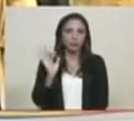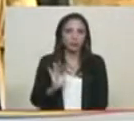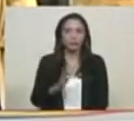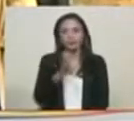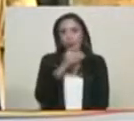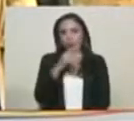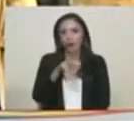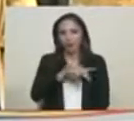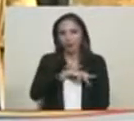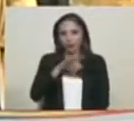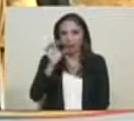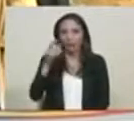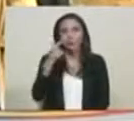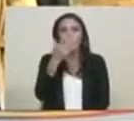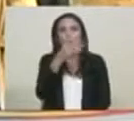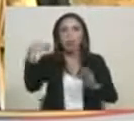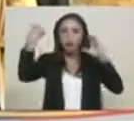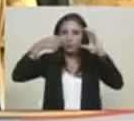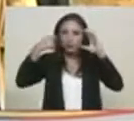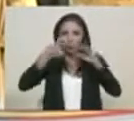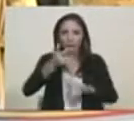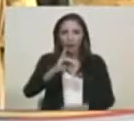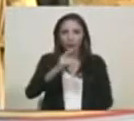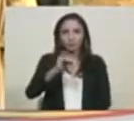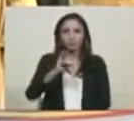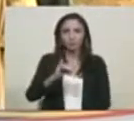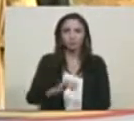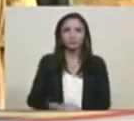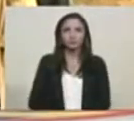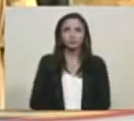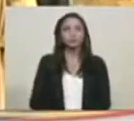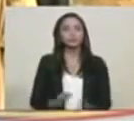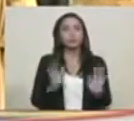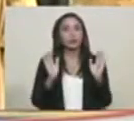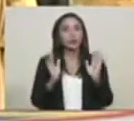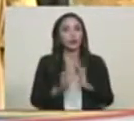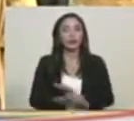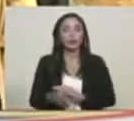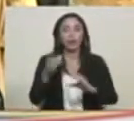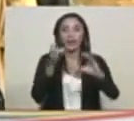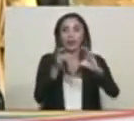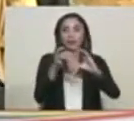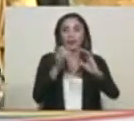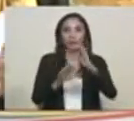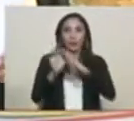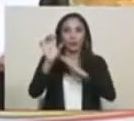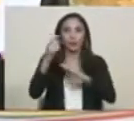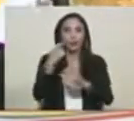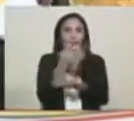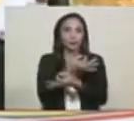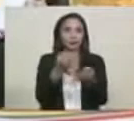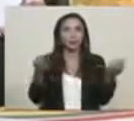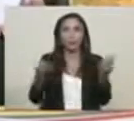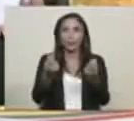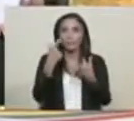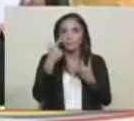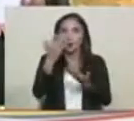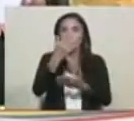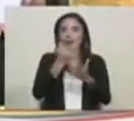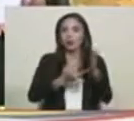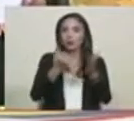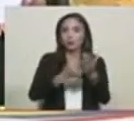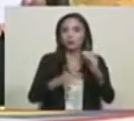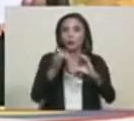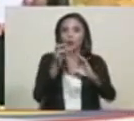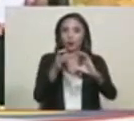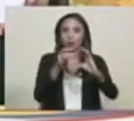no sé si tenemos y como el zar de la patria ha sido tan exitoso miden todos los personas que se ha descrito en el carné